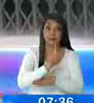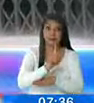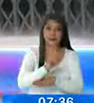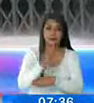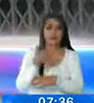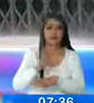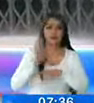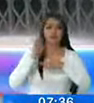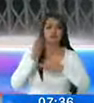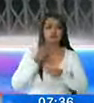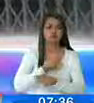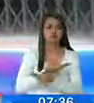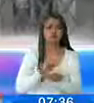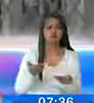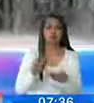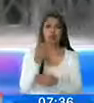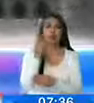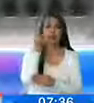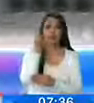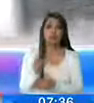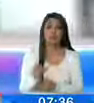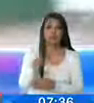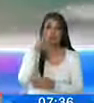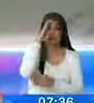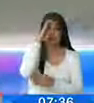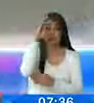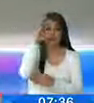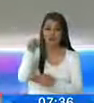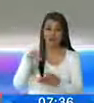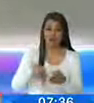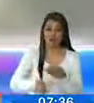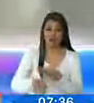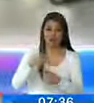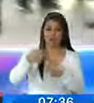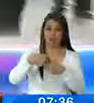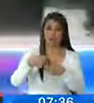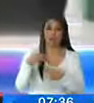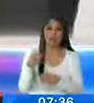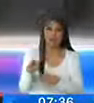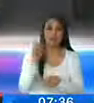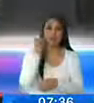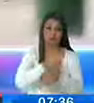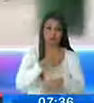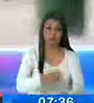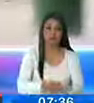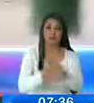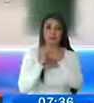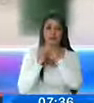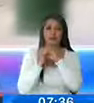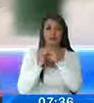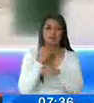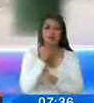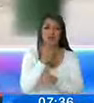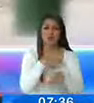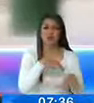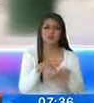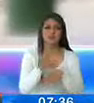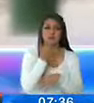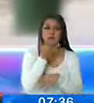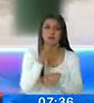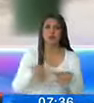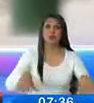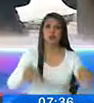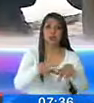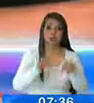declaración juramentada de los miembros de un miembro de la Policía Nacional que supuestamente habría sido obligado a realizar alguna acción en este